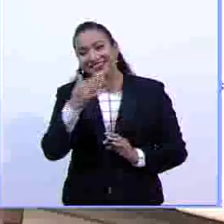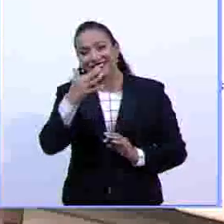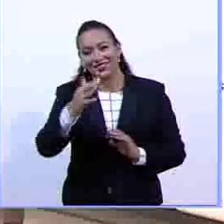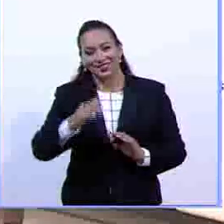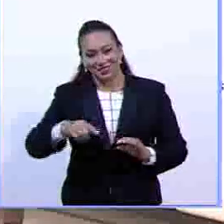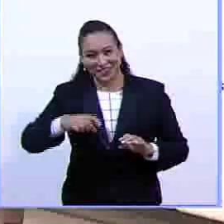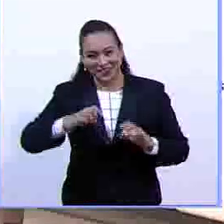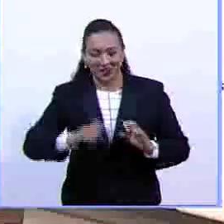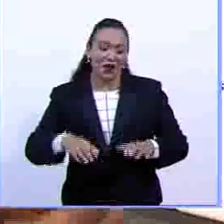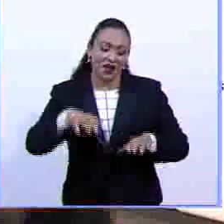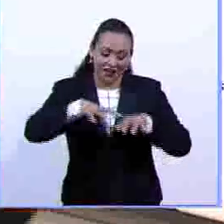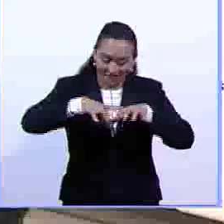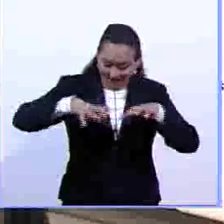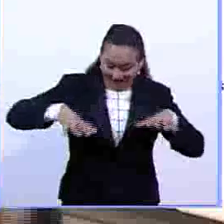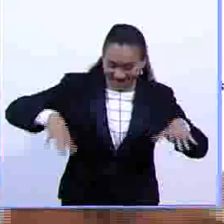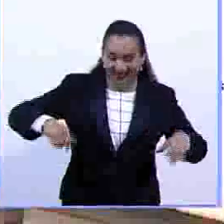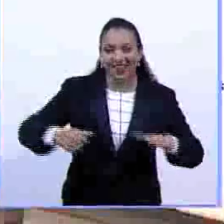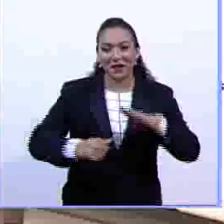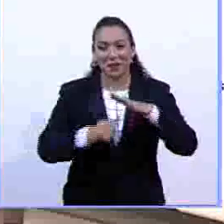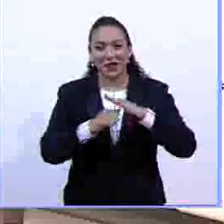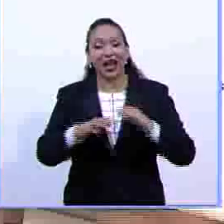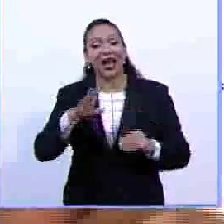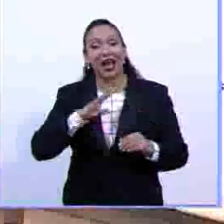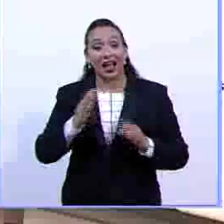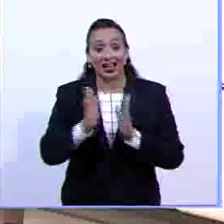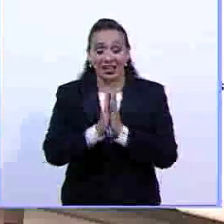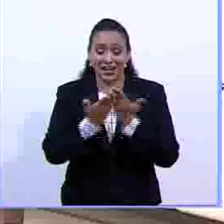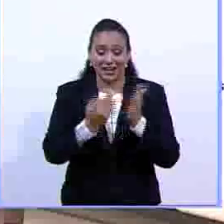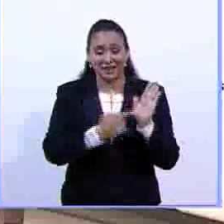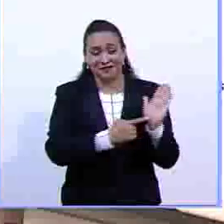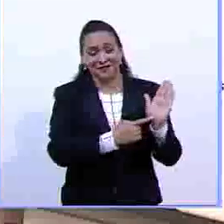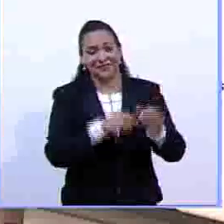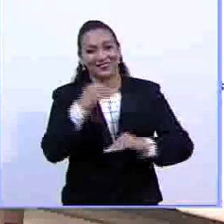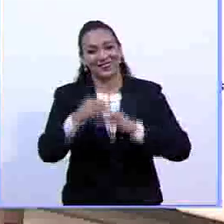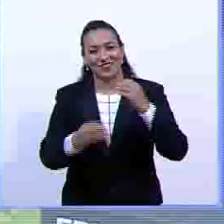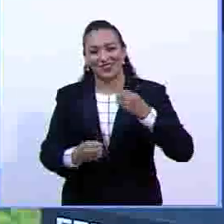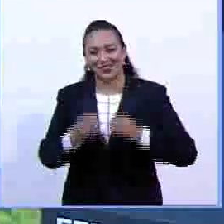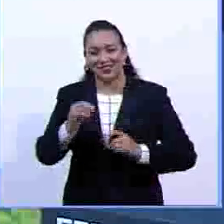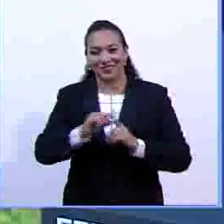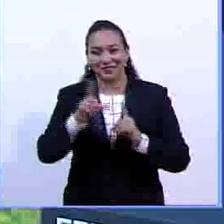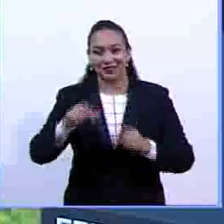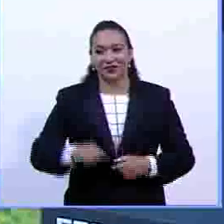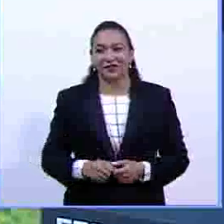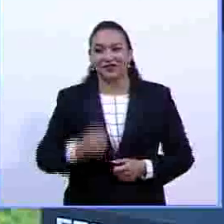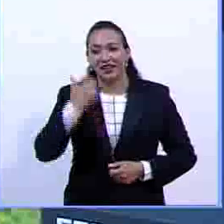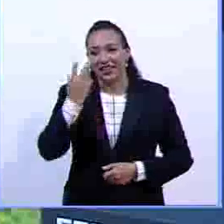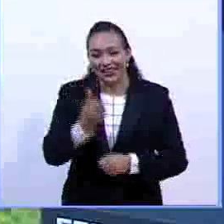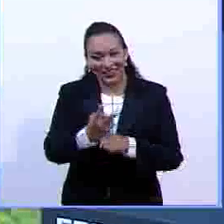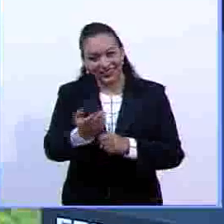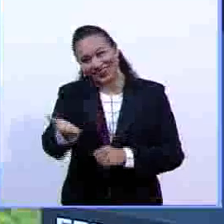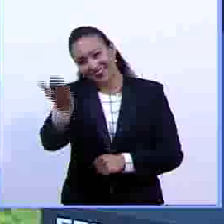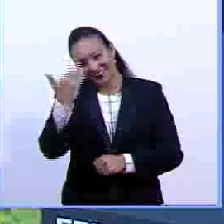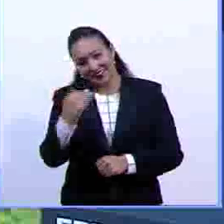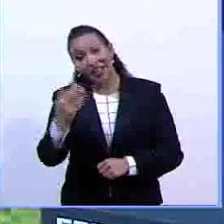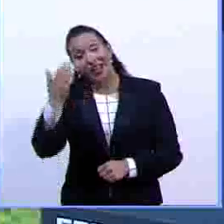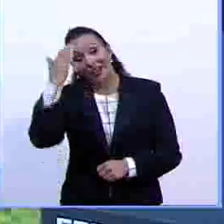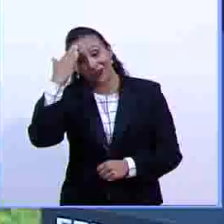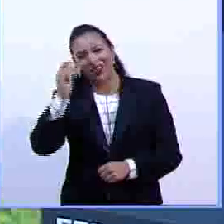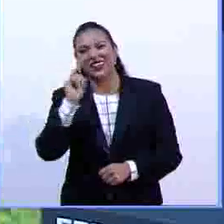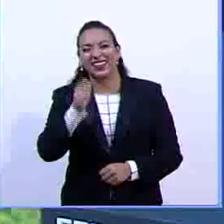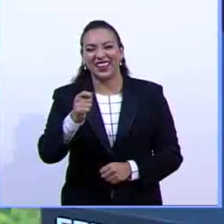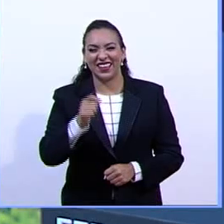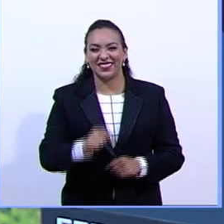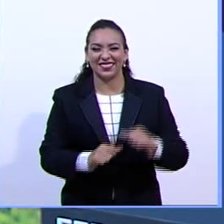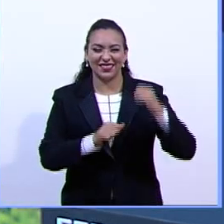del stand de la Suprema Corte, donde tenemos todas las publicaciones que edita la Suprema Corte. Queremos invitarlos para que conozcan la programación de Justicia